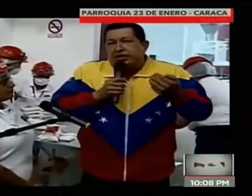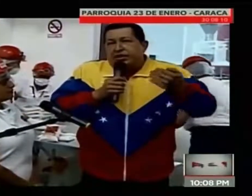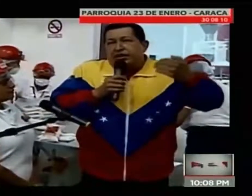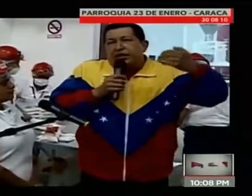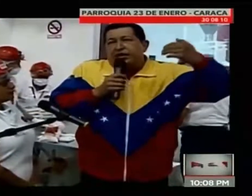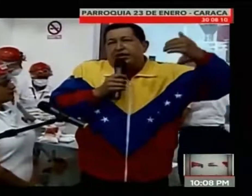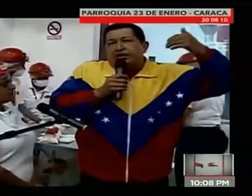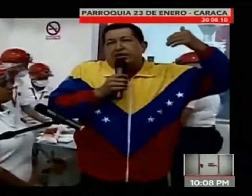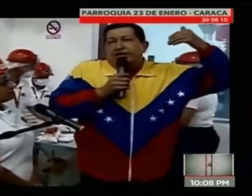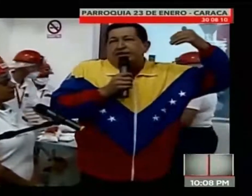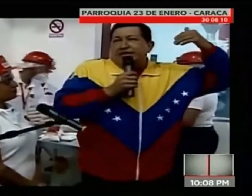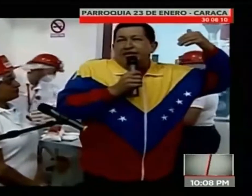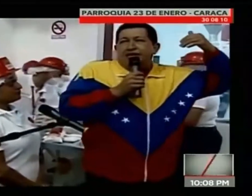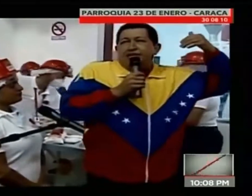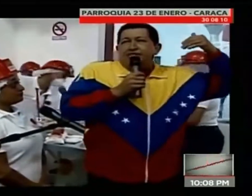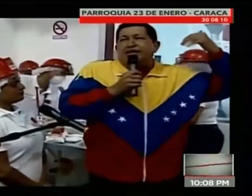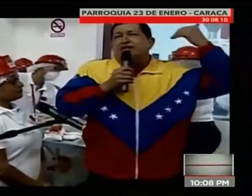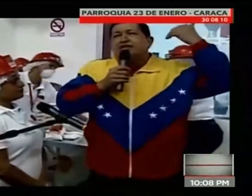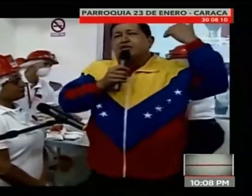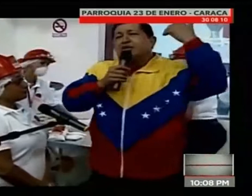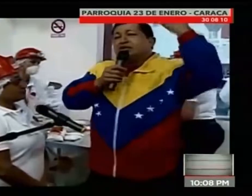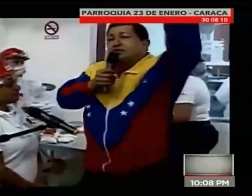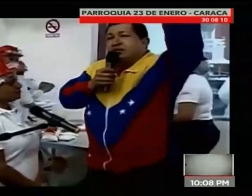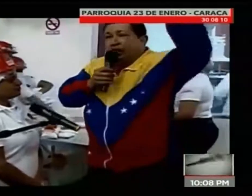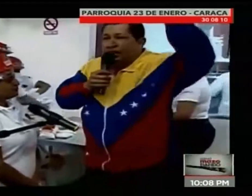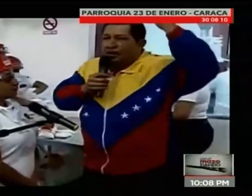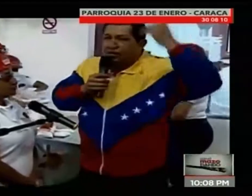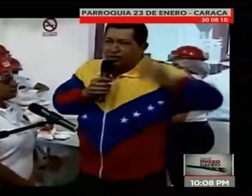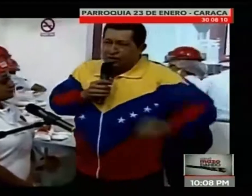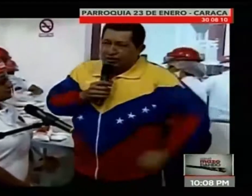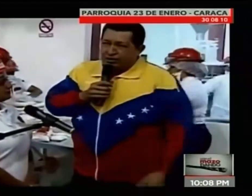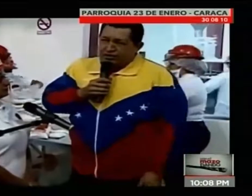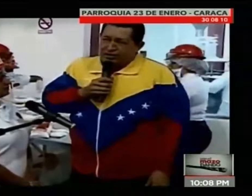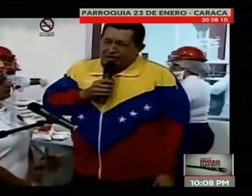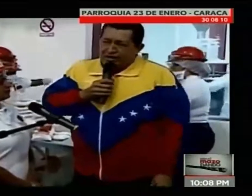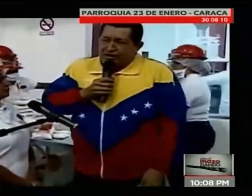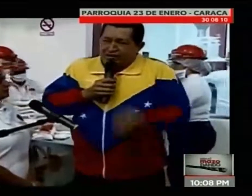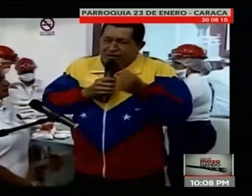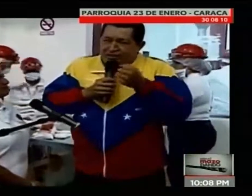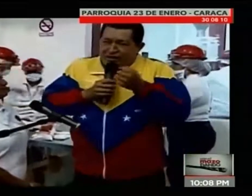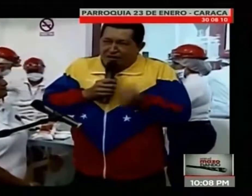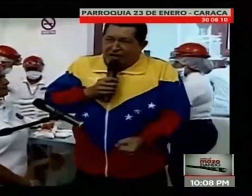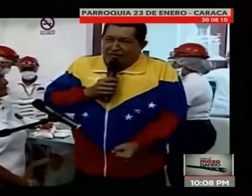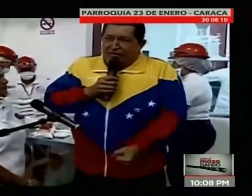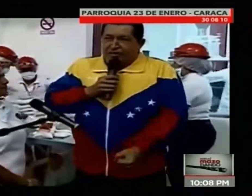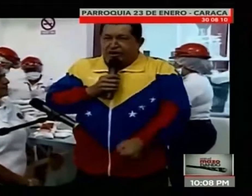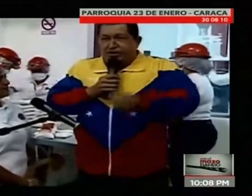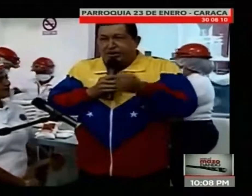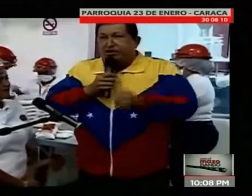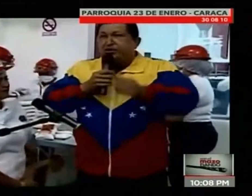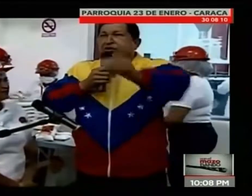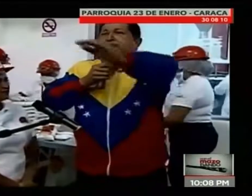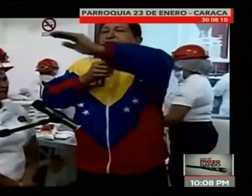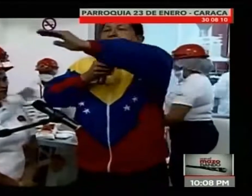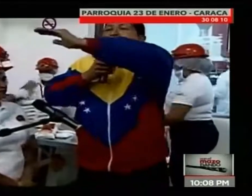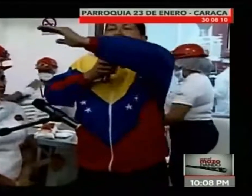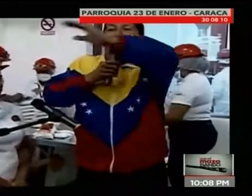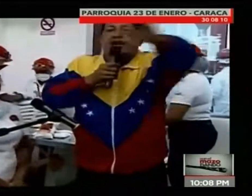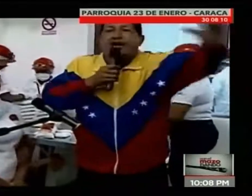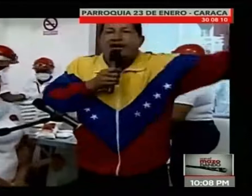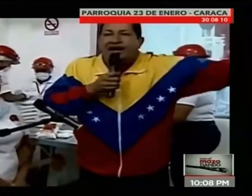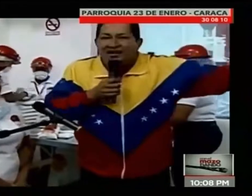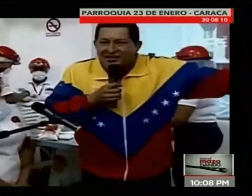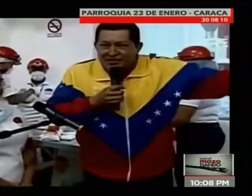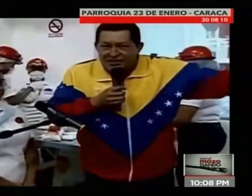es el inmenso horizonte que tenemos abierto. No permitamos que ese horizonte